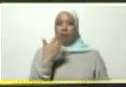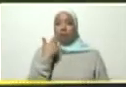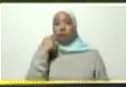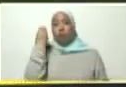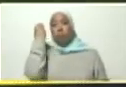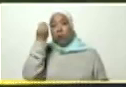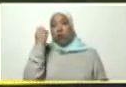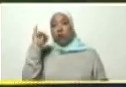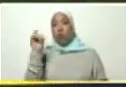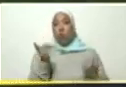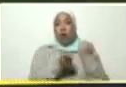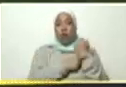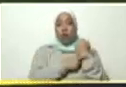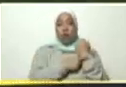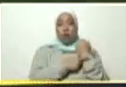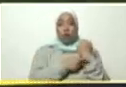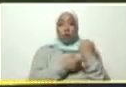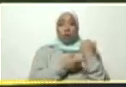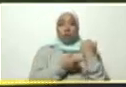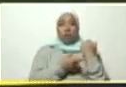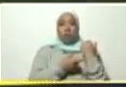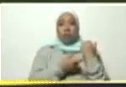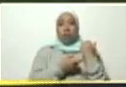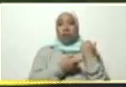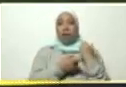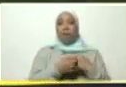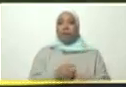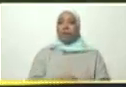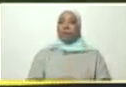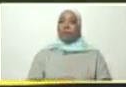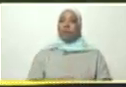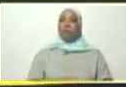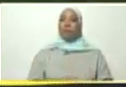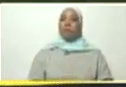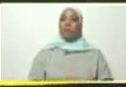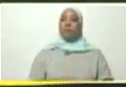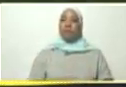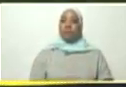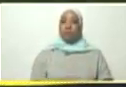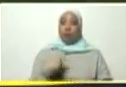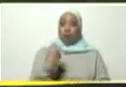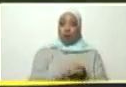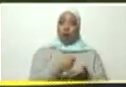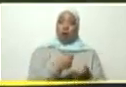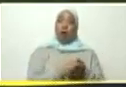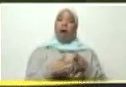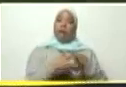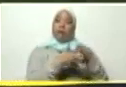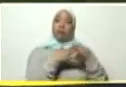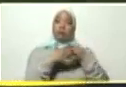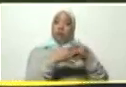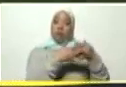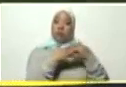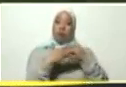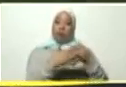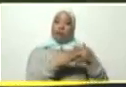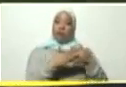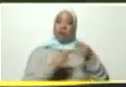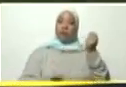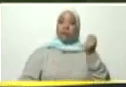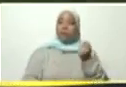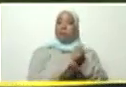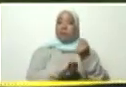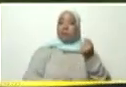está creando un partido con freír con agua tiene su financiamiento del Norte están